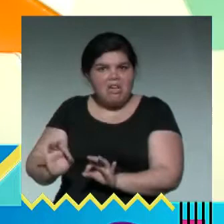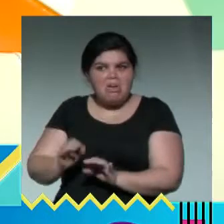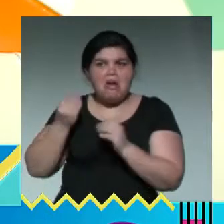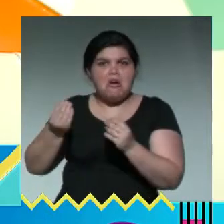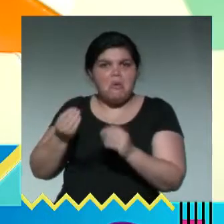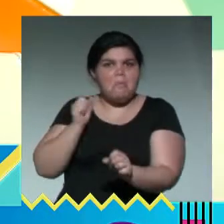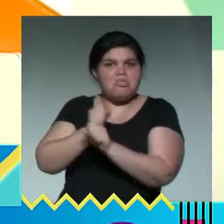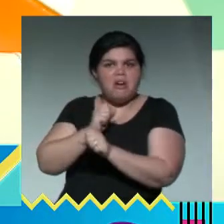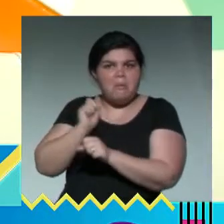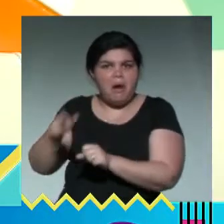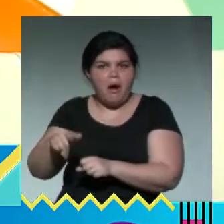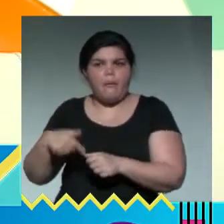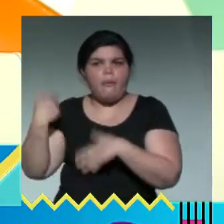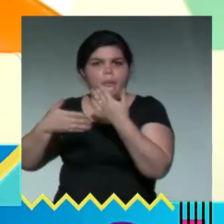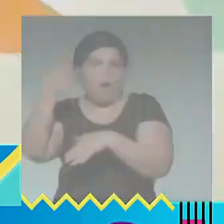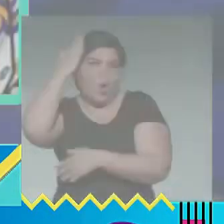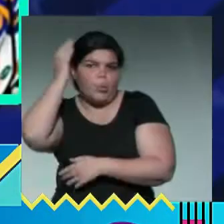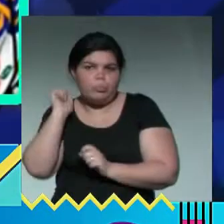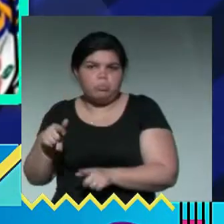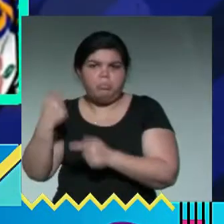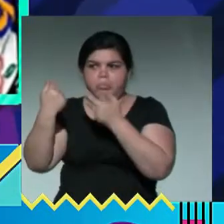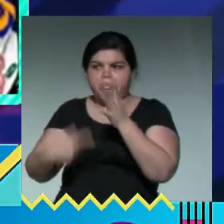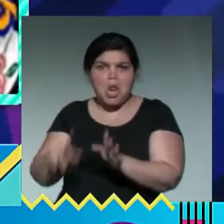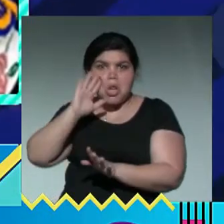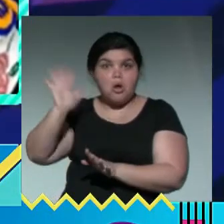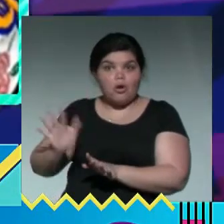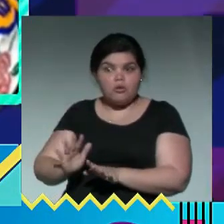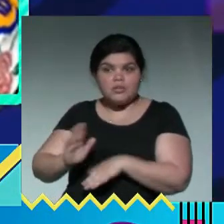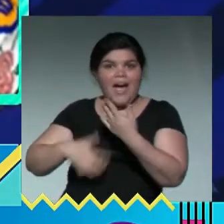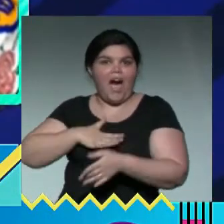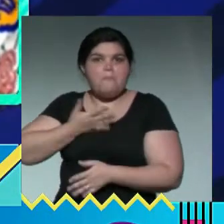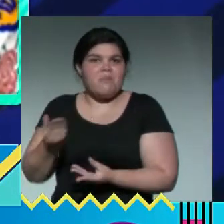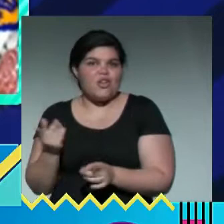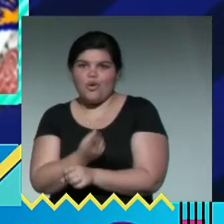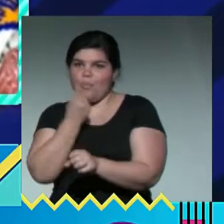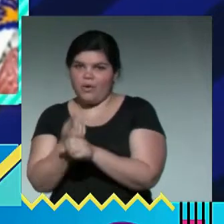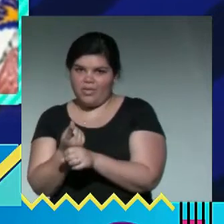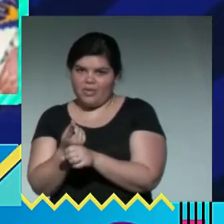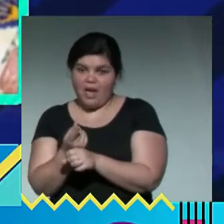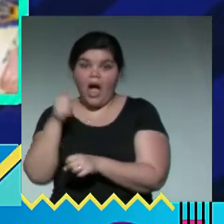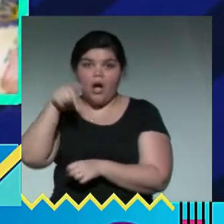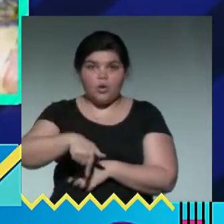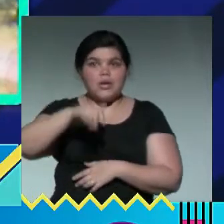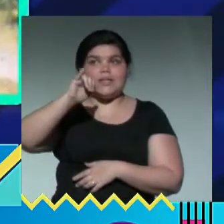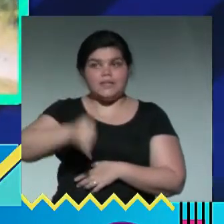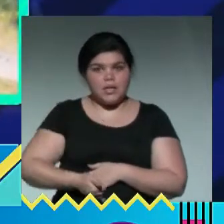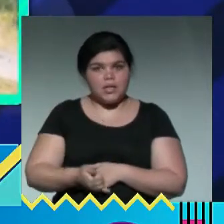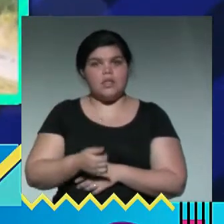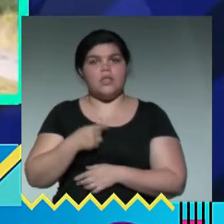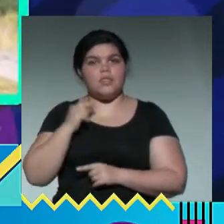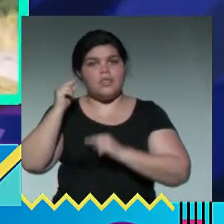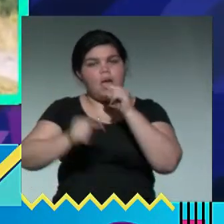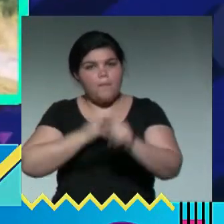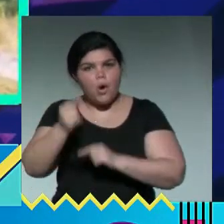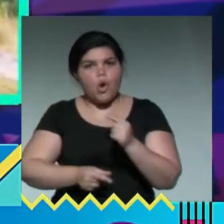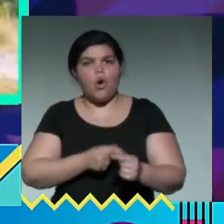funcionamiento, su cultura, su aporte, yo creo que hoy hay un reconocimiento, hay una